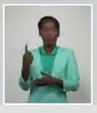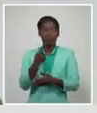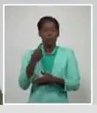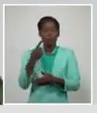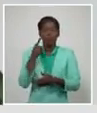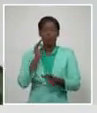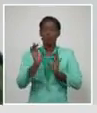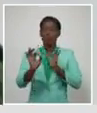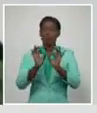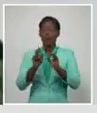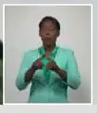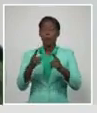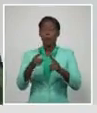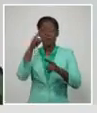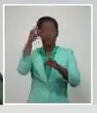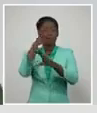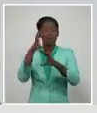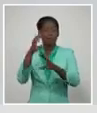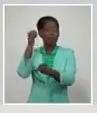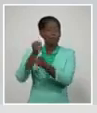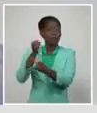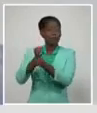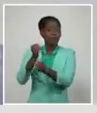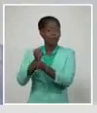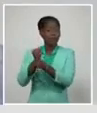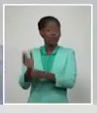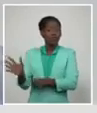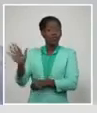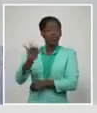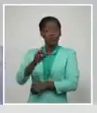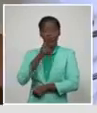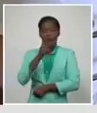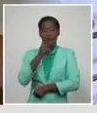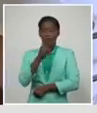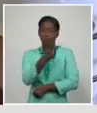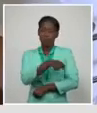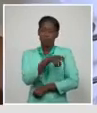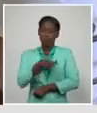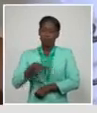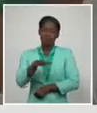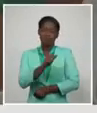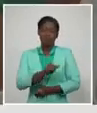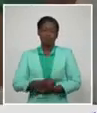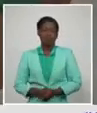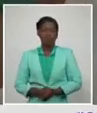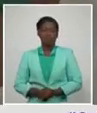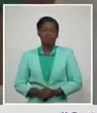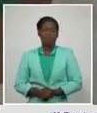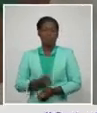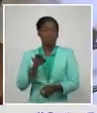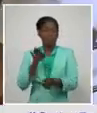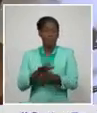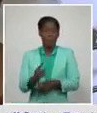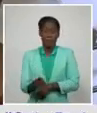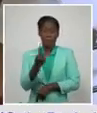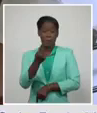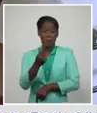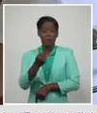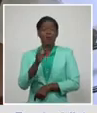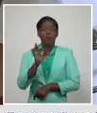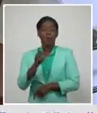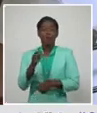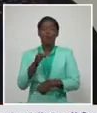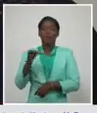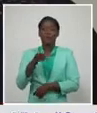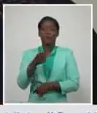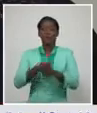función de la salud de las personas que vivimos aquí en Cuba. Esta primera etapa abarcará los municipios Contramaestre, Palma Soriano y Santiago